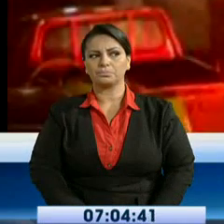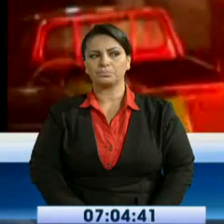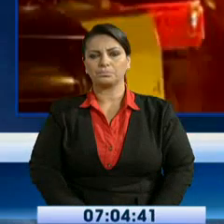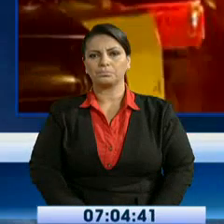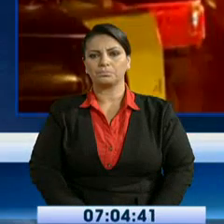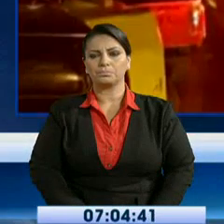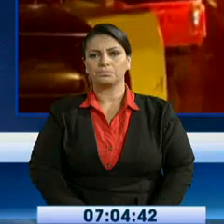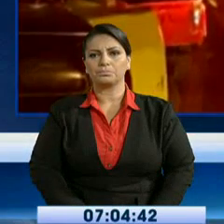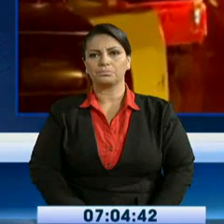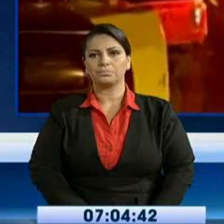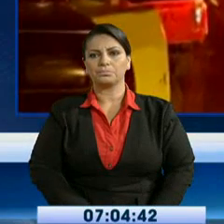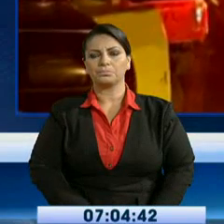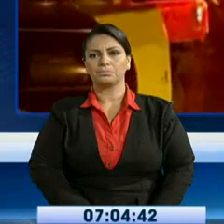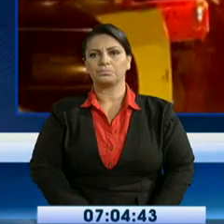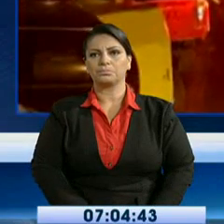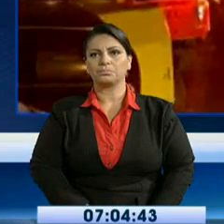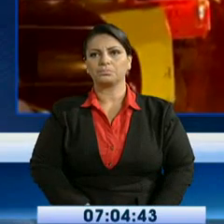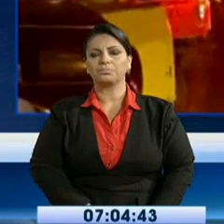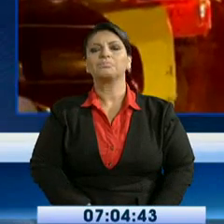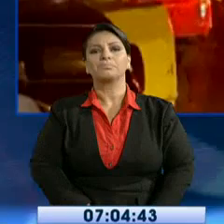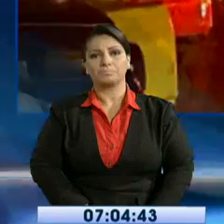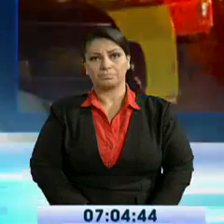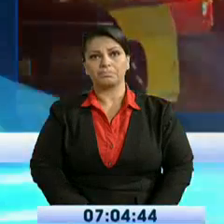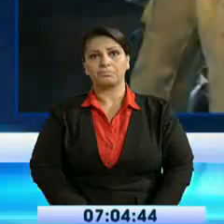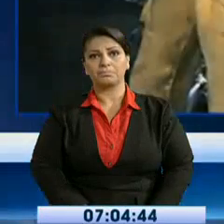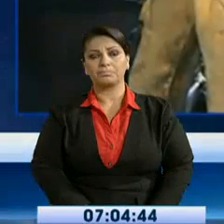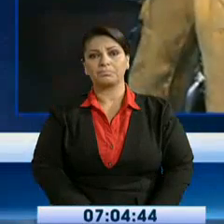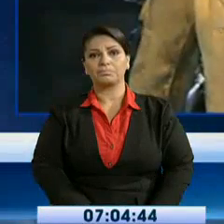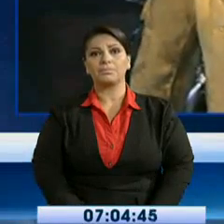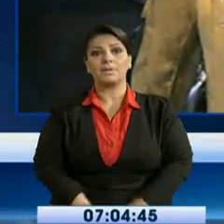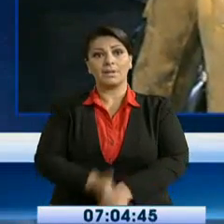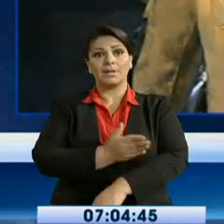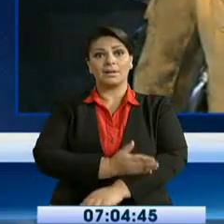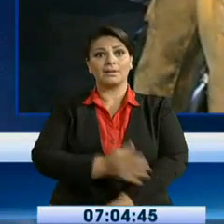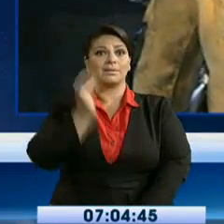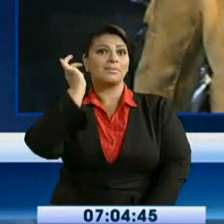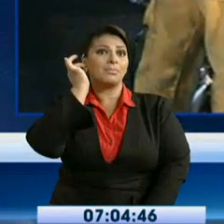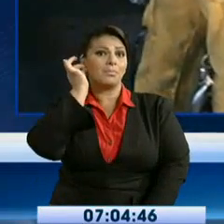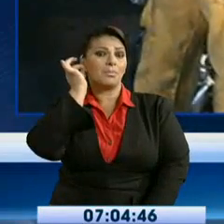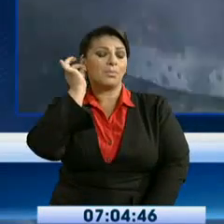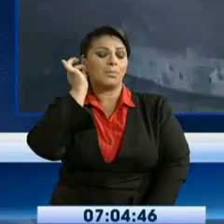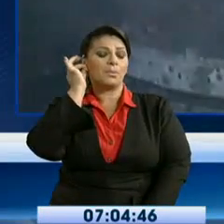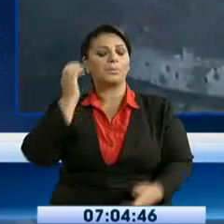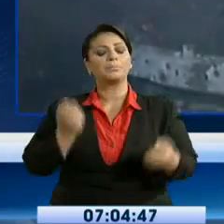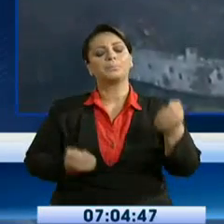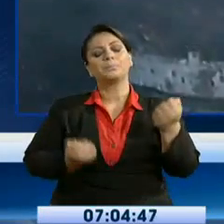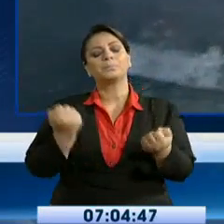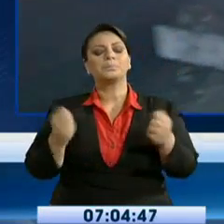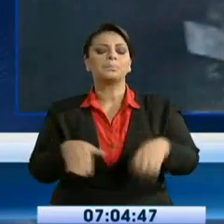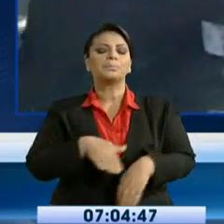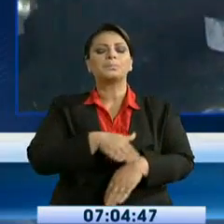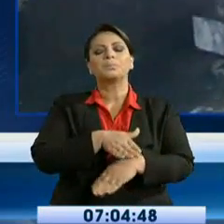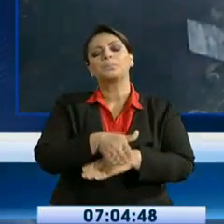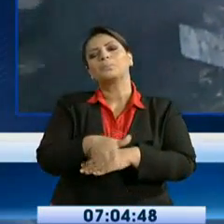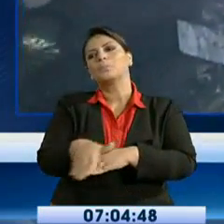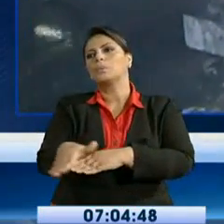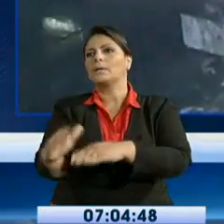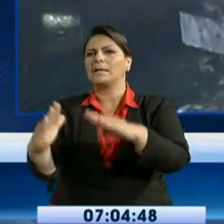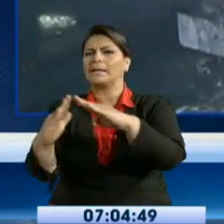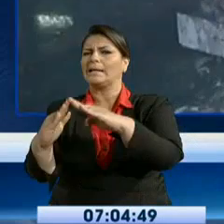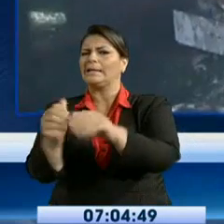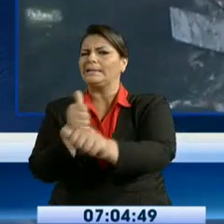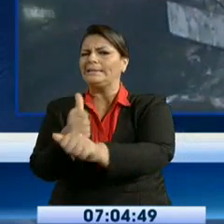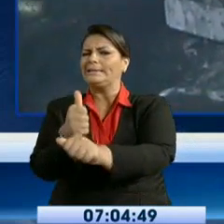Al momento que llega a su domicilio, la señora se percata que su vehículo comienza a salir un humo como quemado. Al momento que llama a la unidad policial,